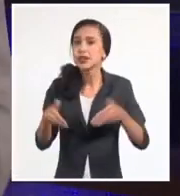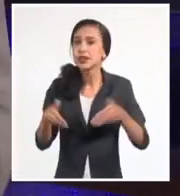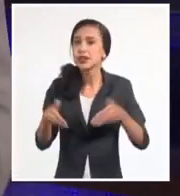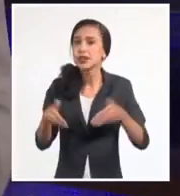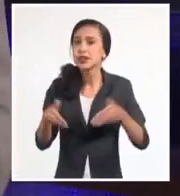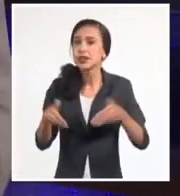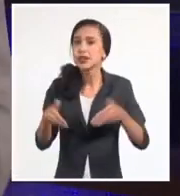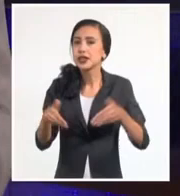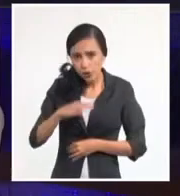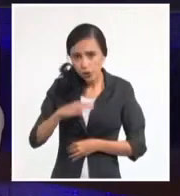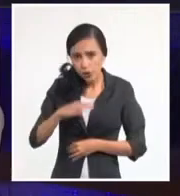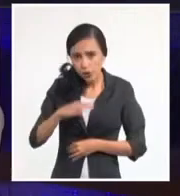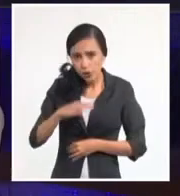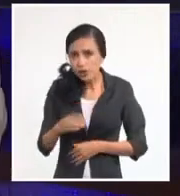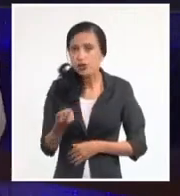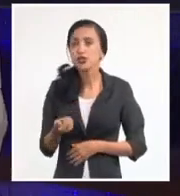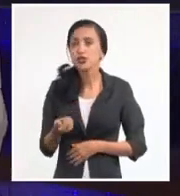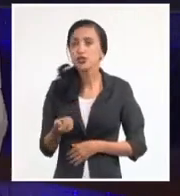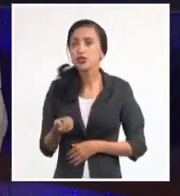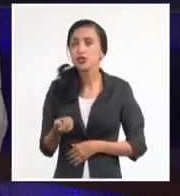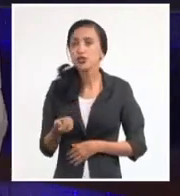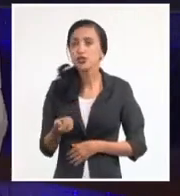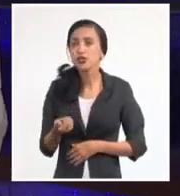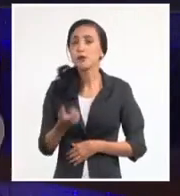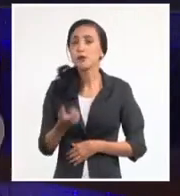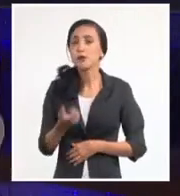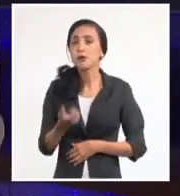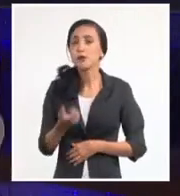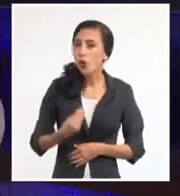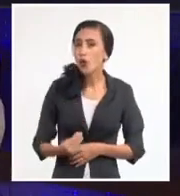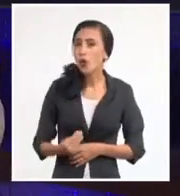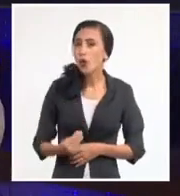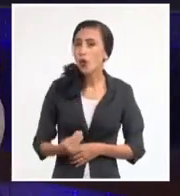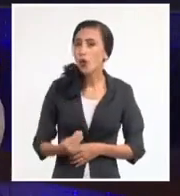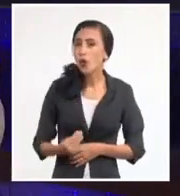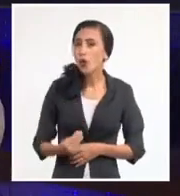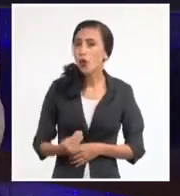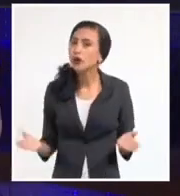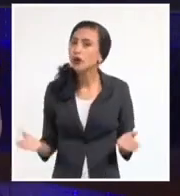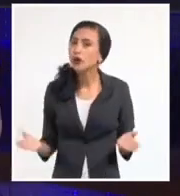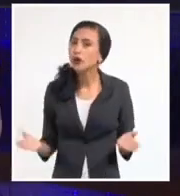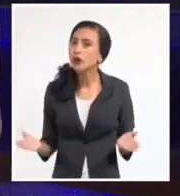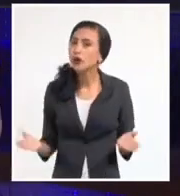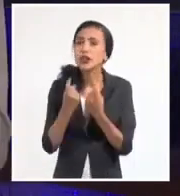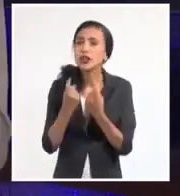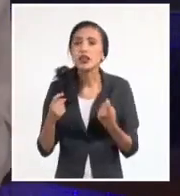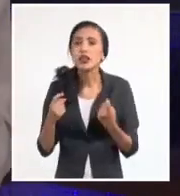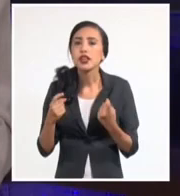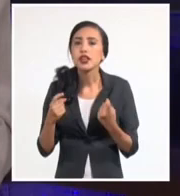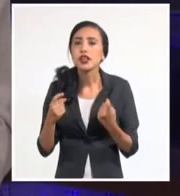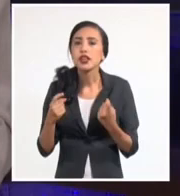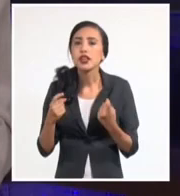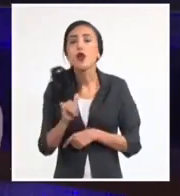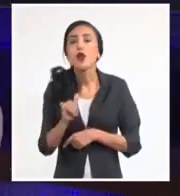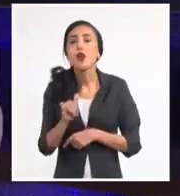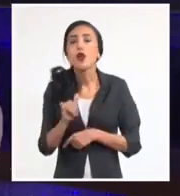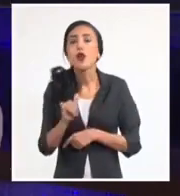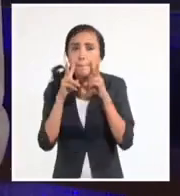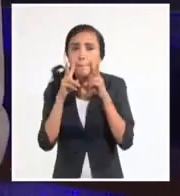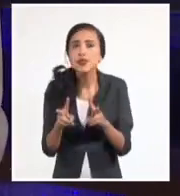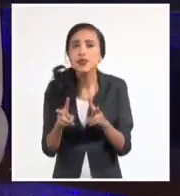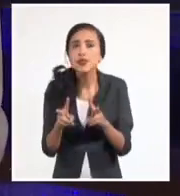niños, adolescentes, jóvenes, que tenían ese protagonismo necesario y que también él bebía de